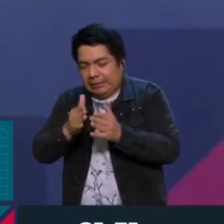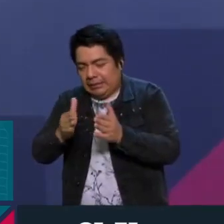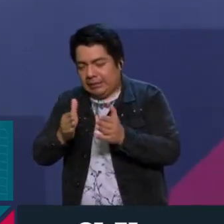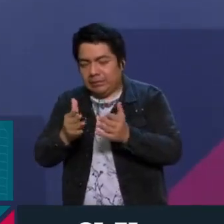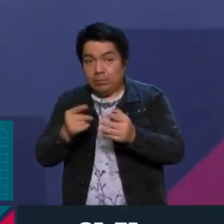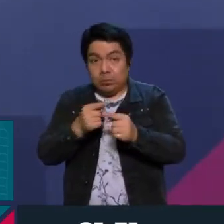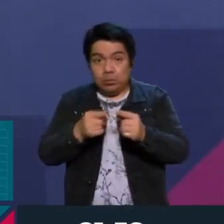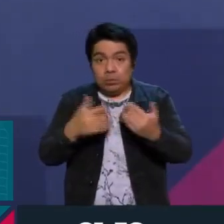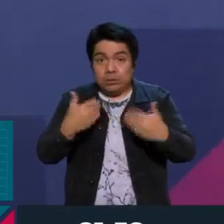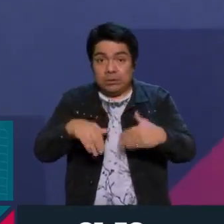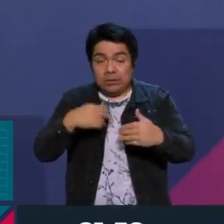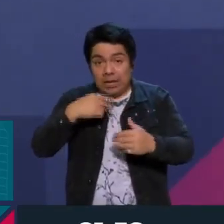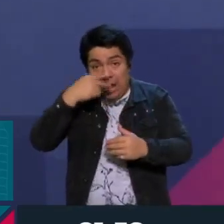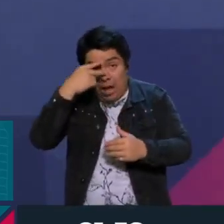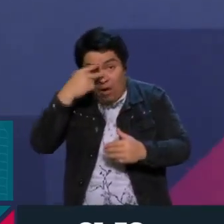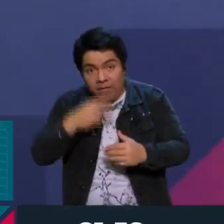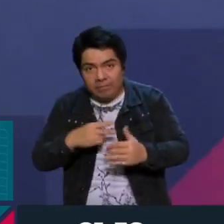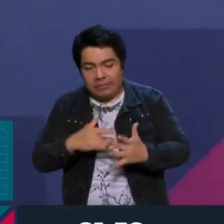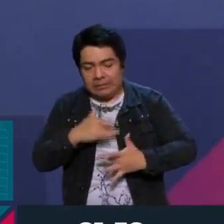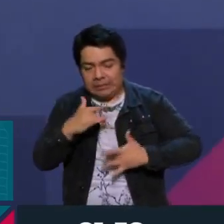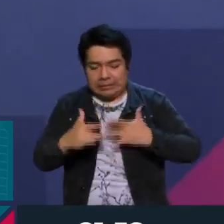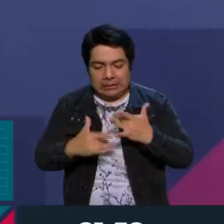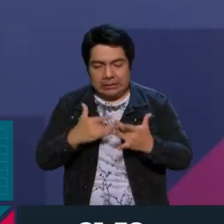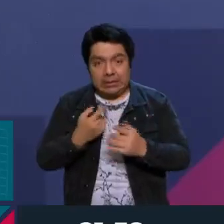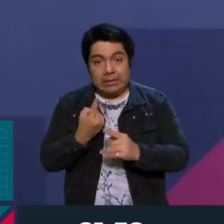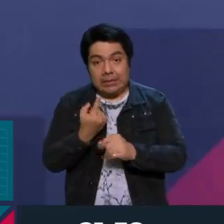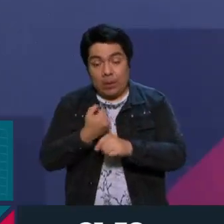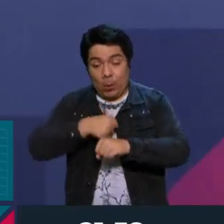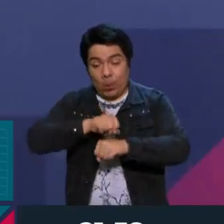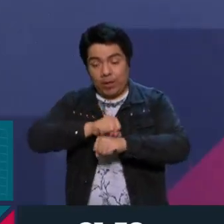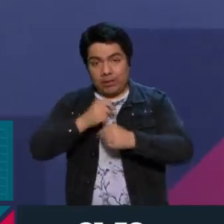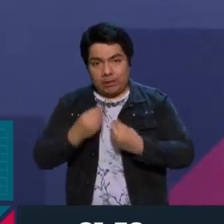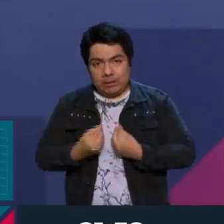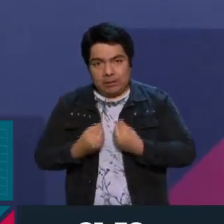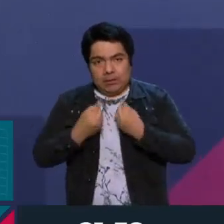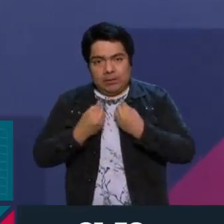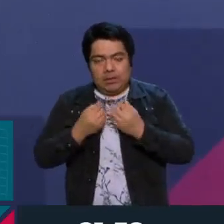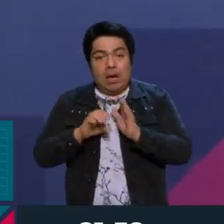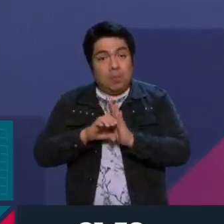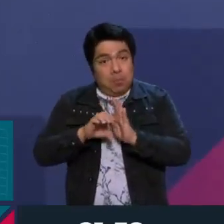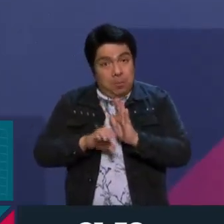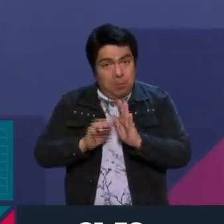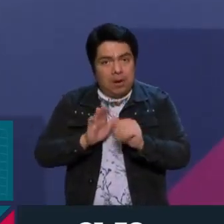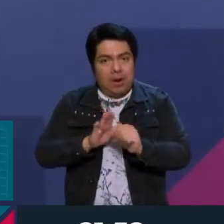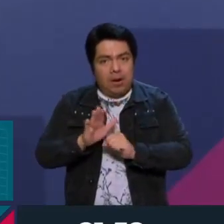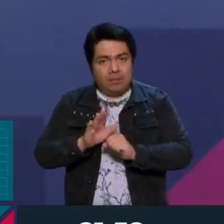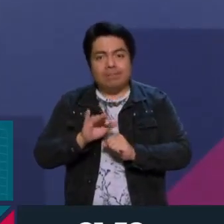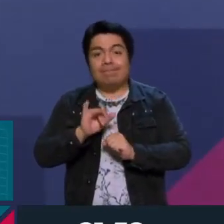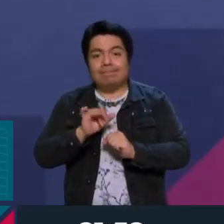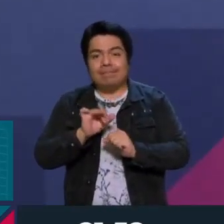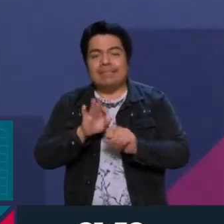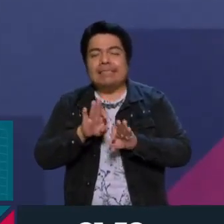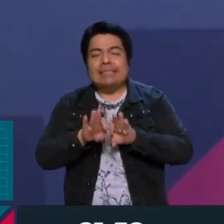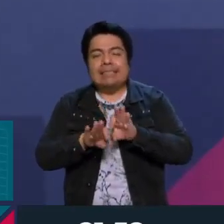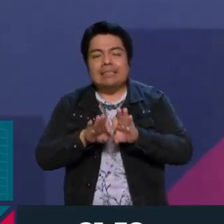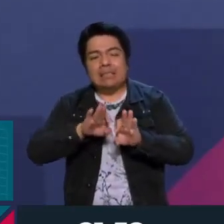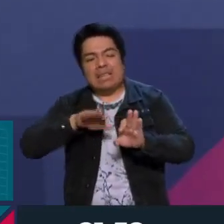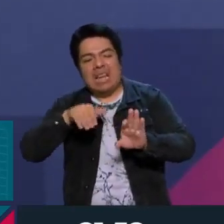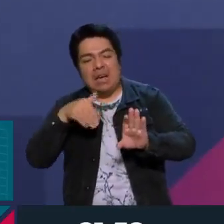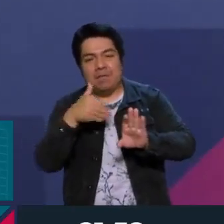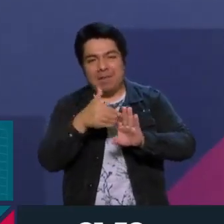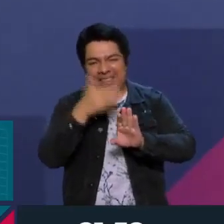los mexicanos lo que hemos vivido esta última semana. Y tiene que ver con que efectivamente se intentó dar un golpe